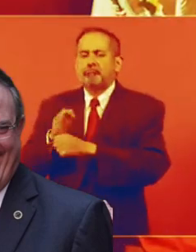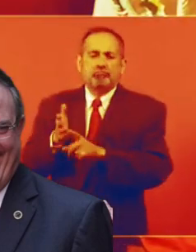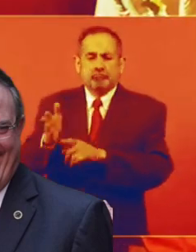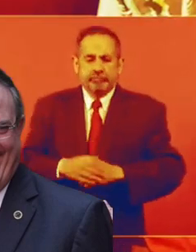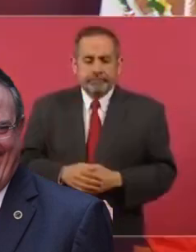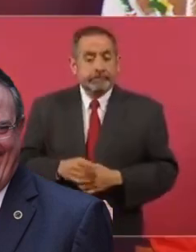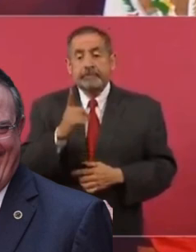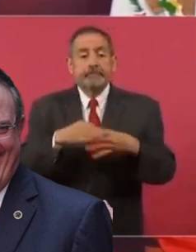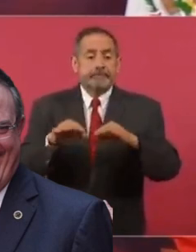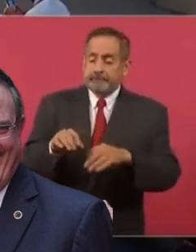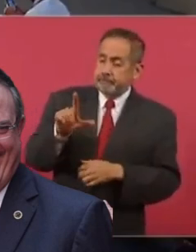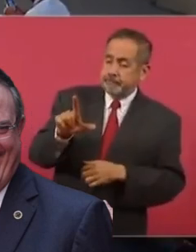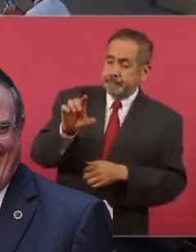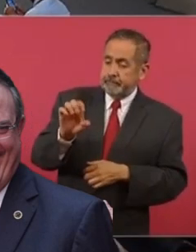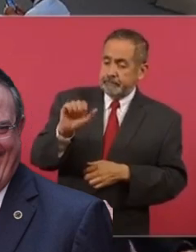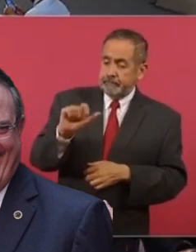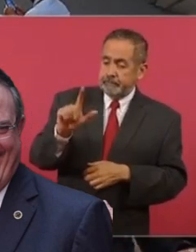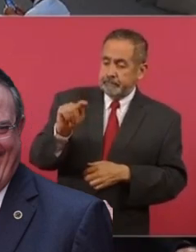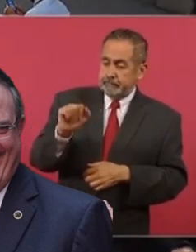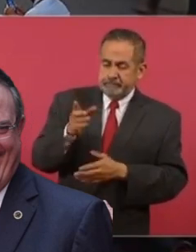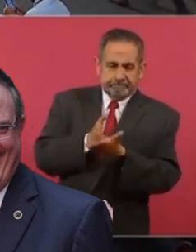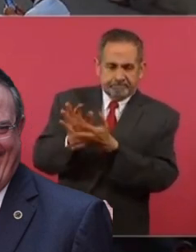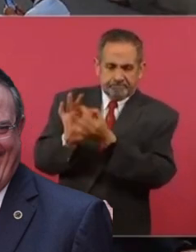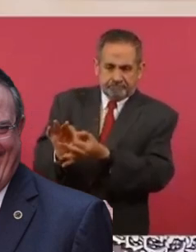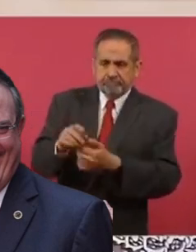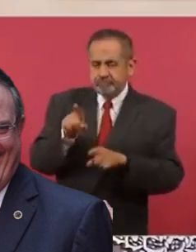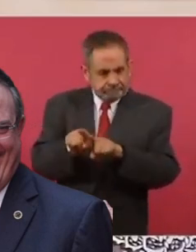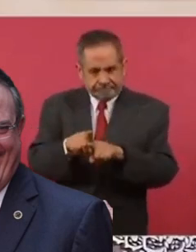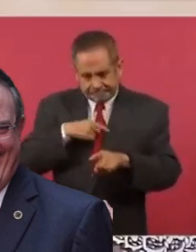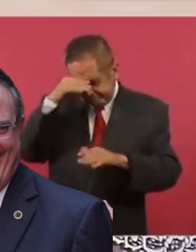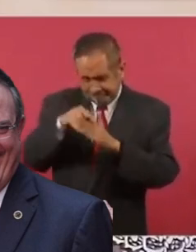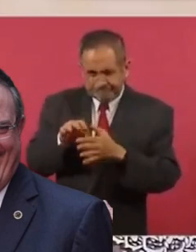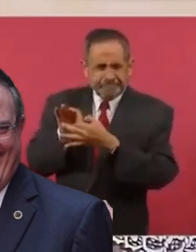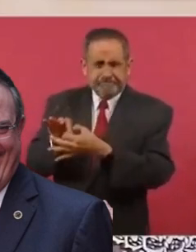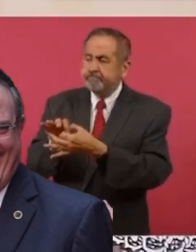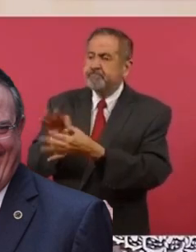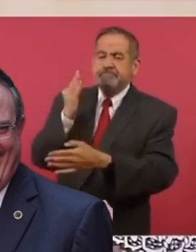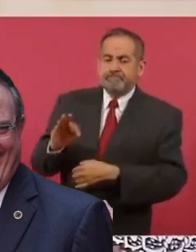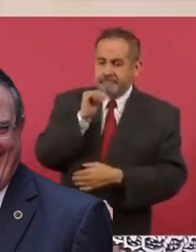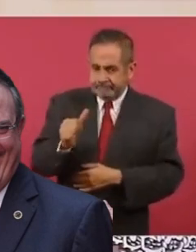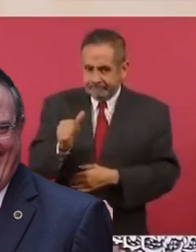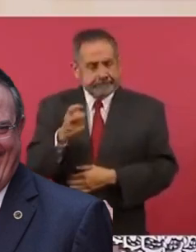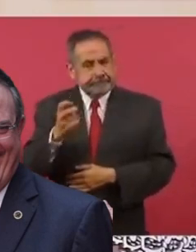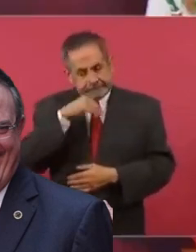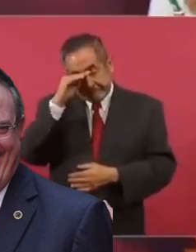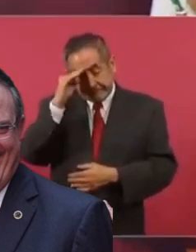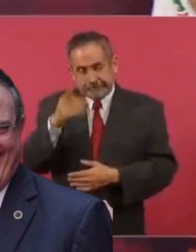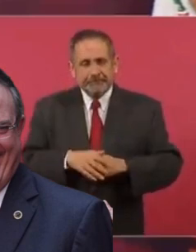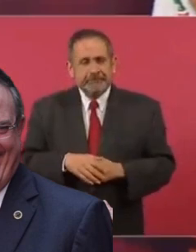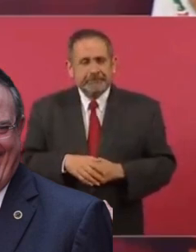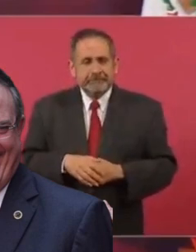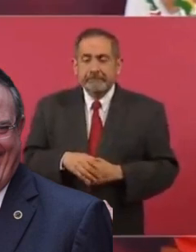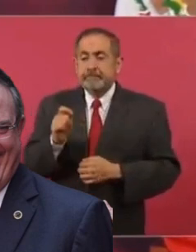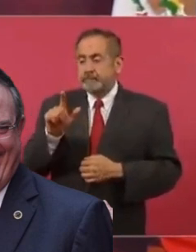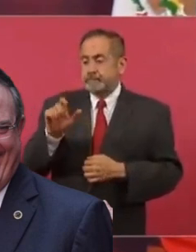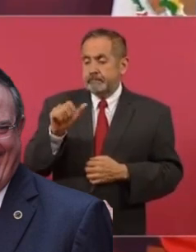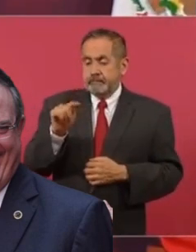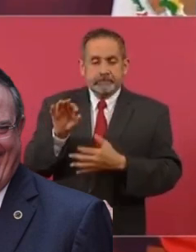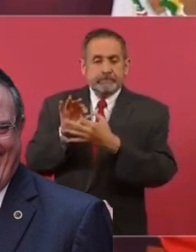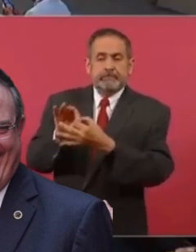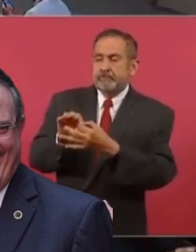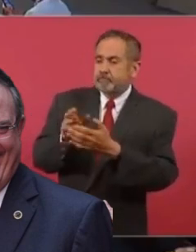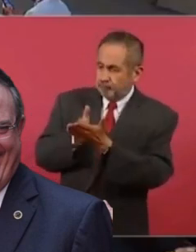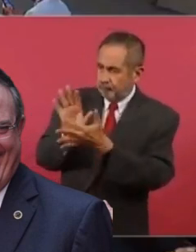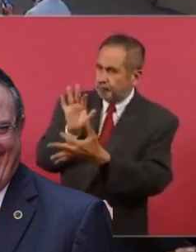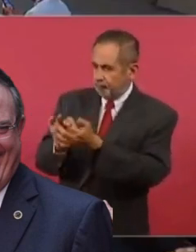Por eso también la lealtad es otro término que se debe de analizar a profundidad. Porque la lealtad en política a los hombres, a las